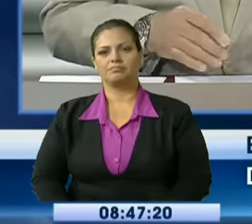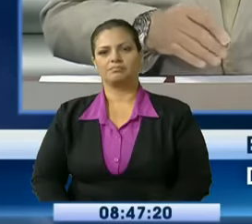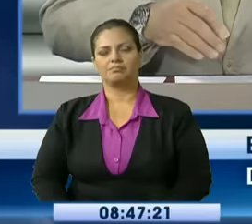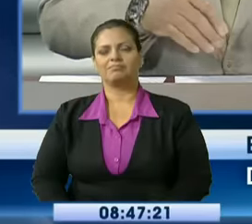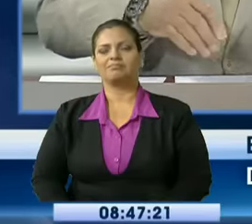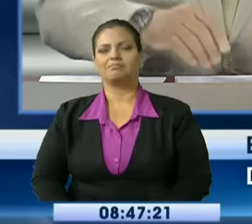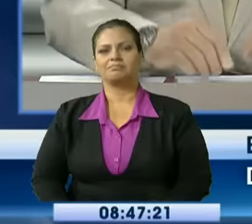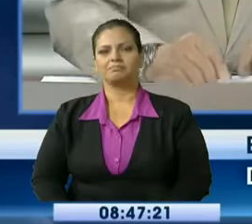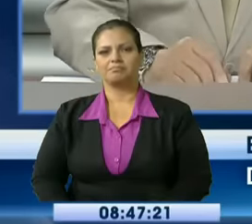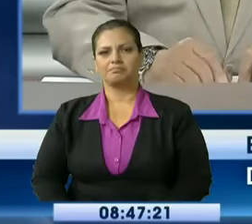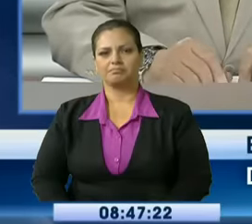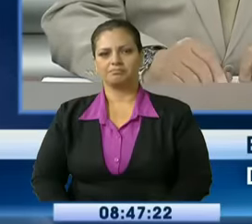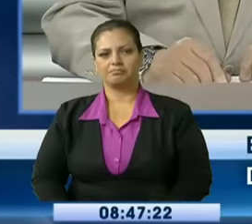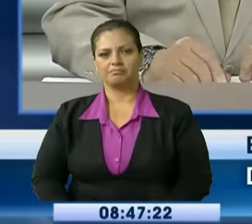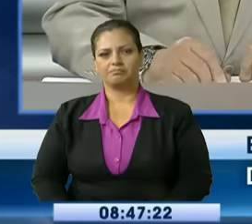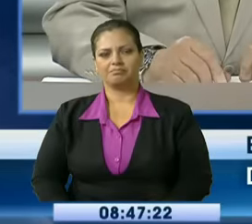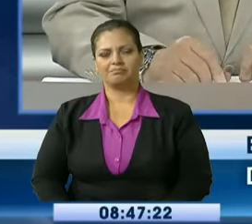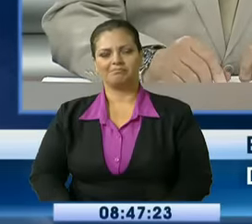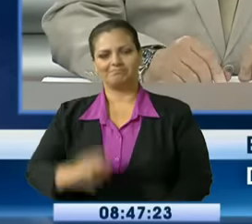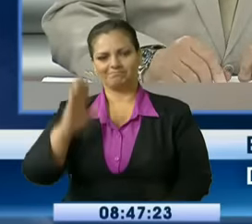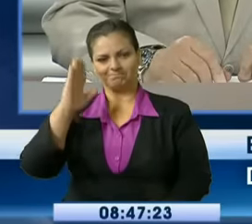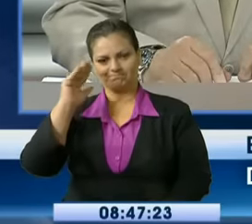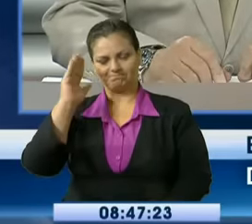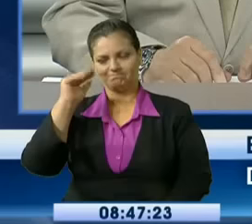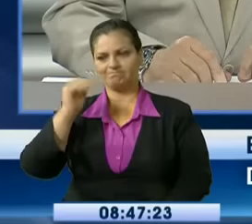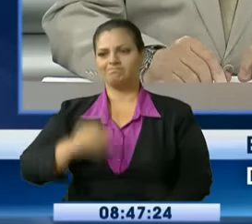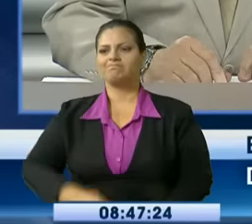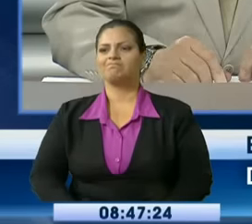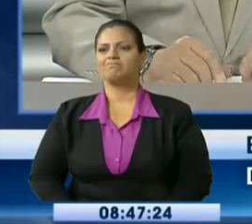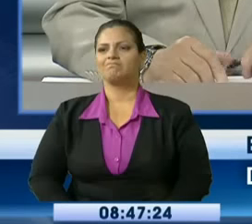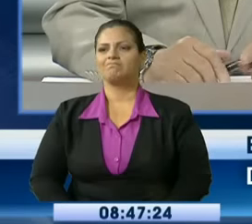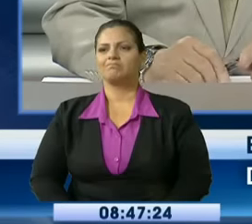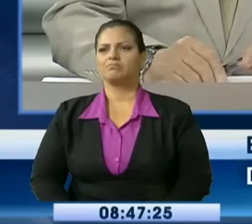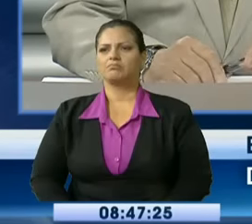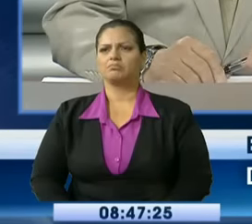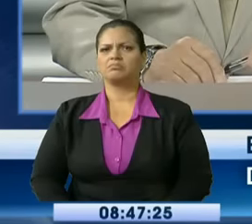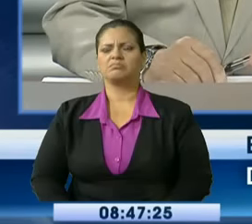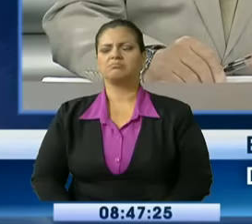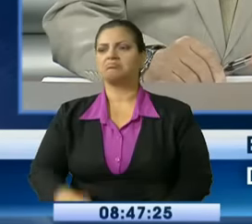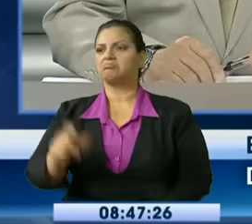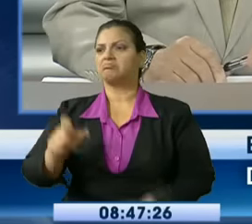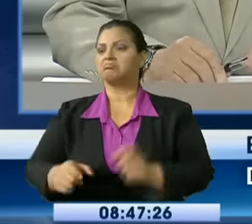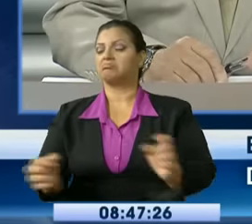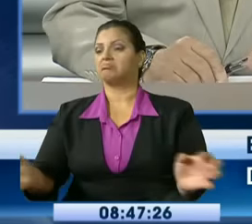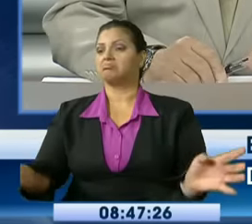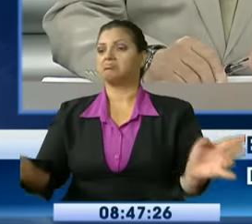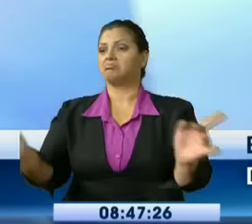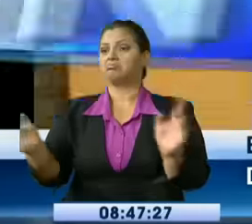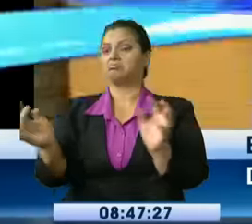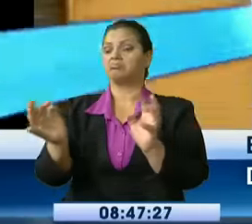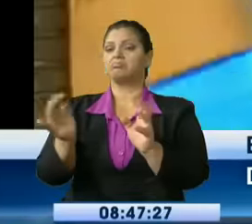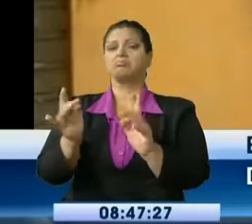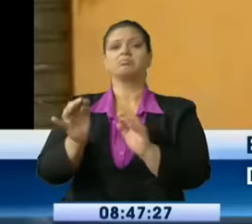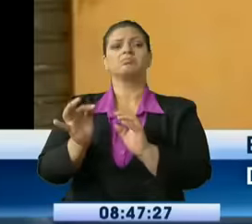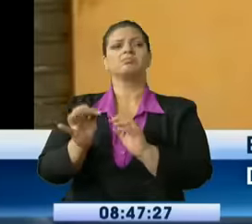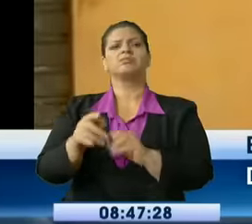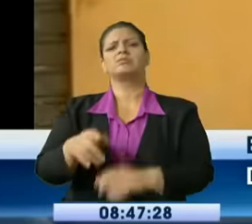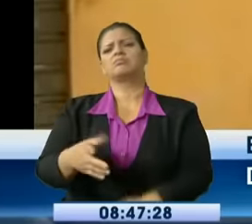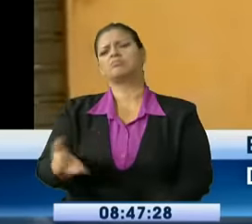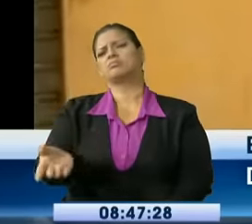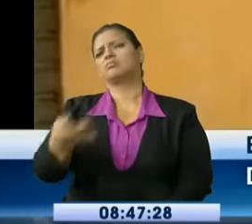Claro que sí. Hola, Hugo. Rosalía, amigos televidentes, más personas están llegando aquí al velorio del pequeñito que